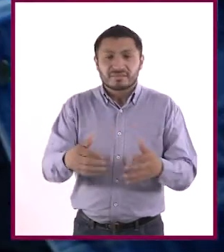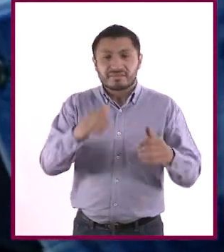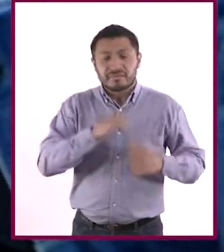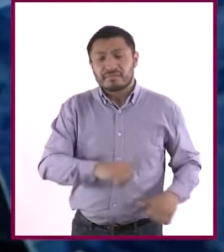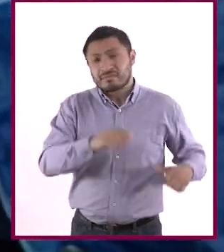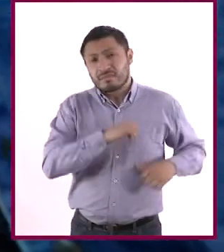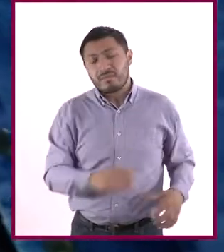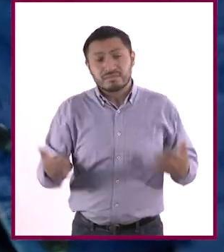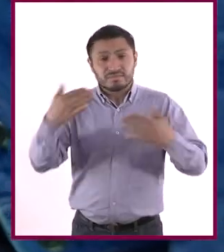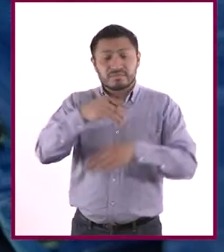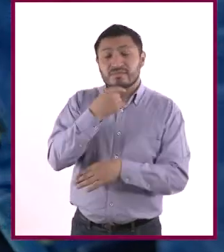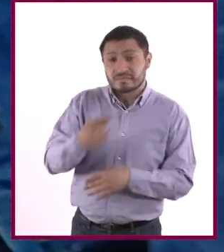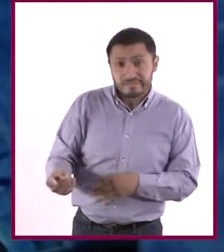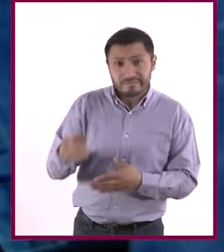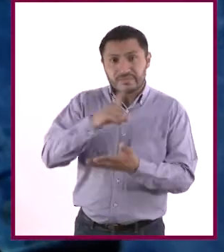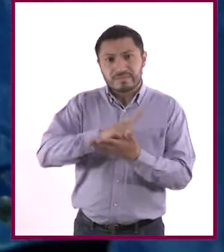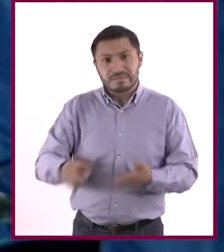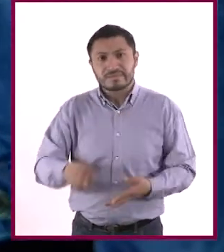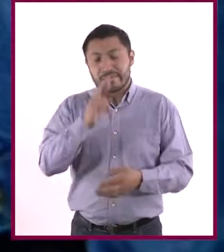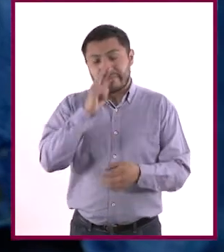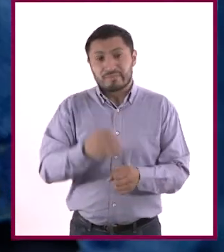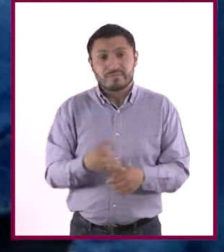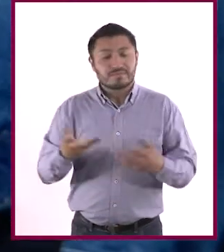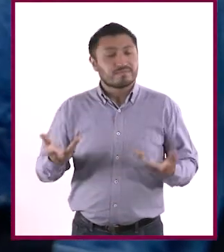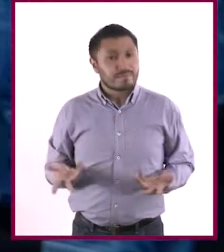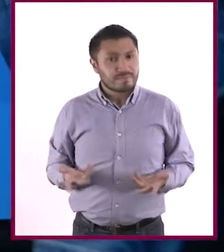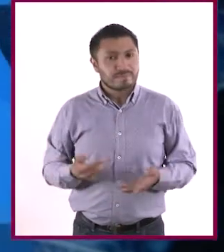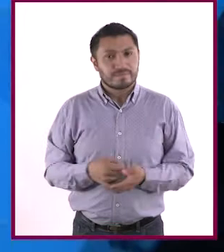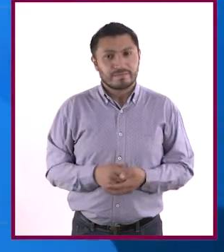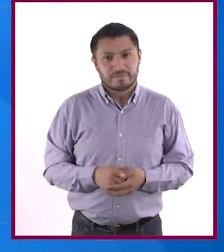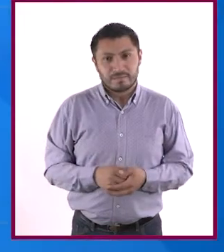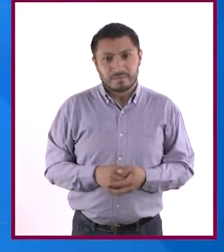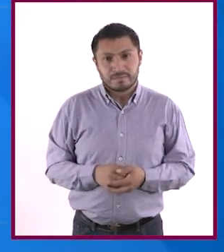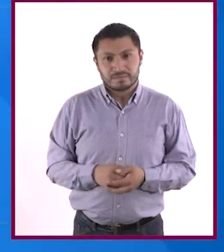autoridad, sus derechos y responsabilidades.